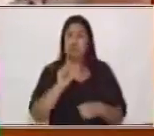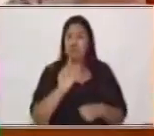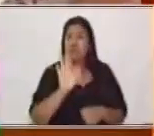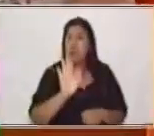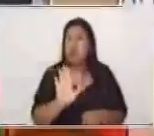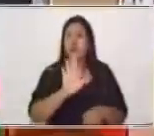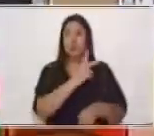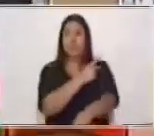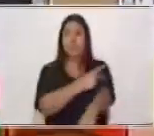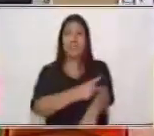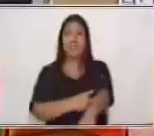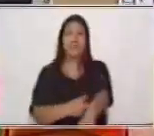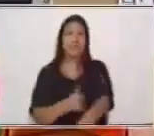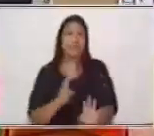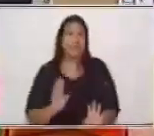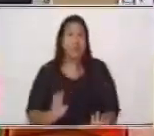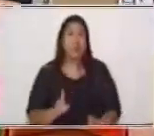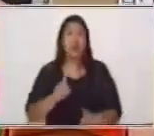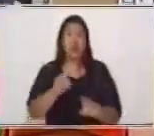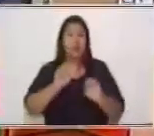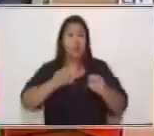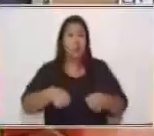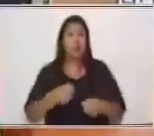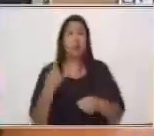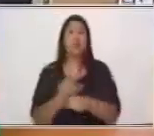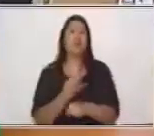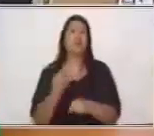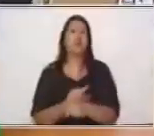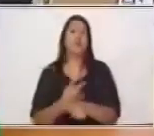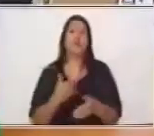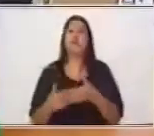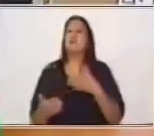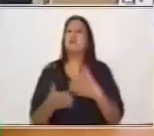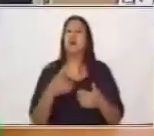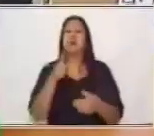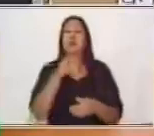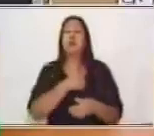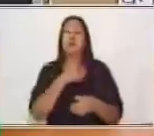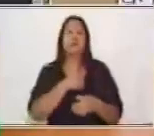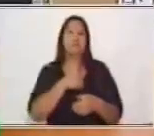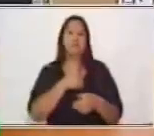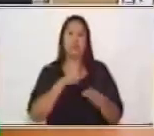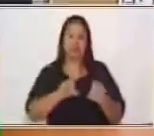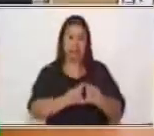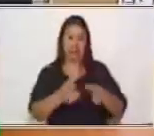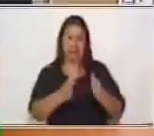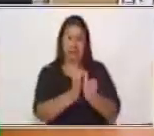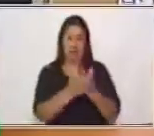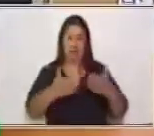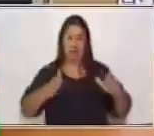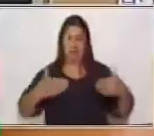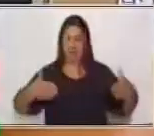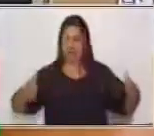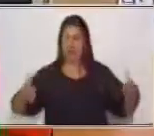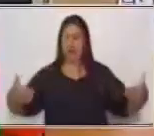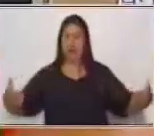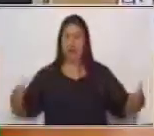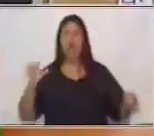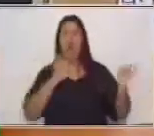imagen. Lo puedes utilizar así o lo puedes utilizar también como un libro e ir pasando una por una